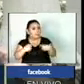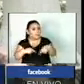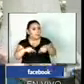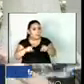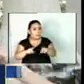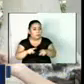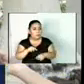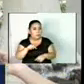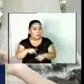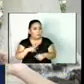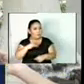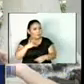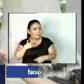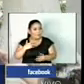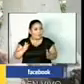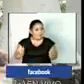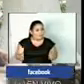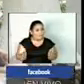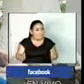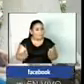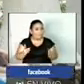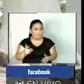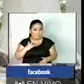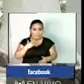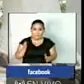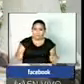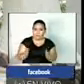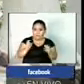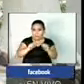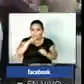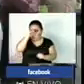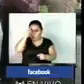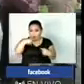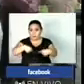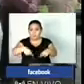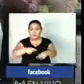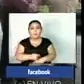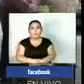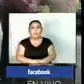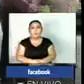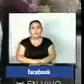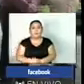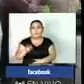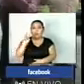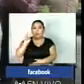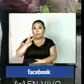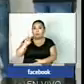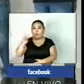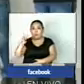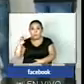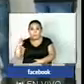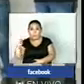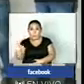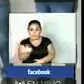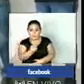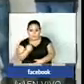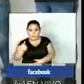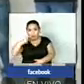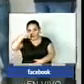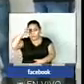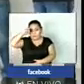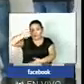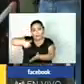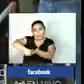esto es una motivación para nosotros para seguir trabajando 220 colaboradores de la Alcaldía